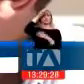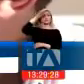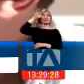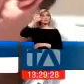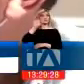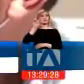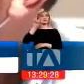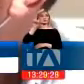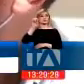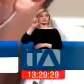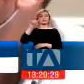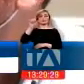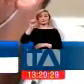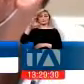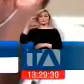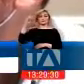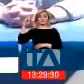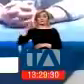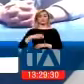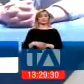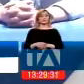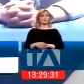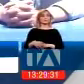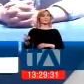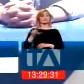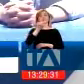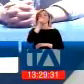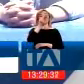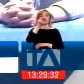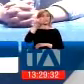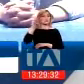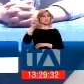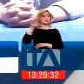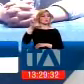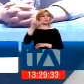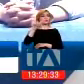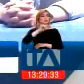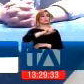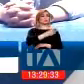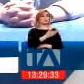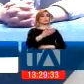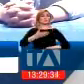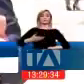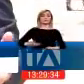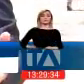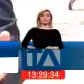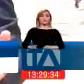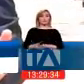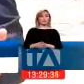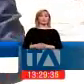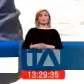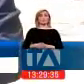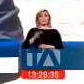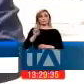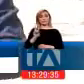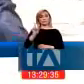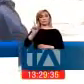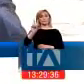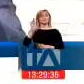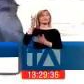Juan Fernando Velasco, y Ana María Pesantes para la vicepresidencia de la República. Se acercaron hasta